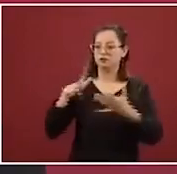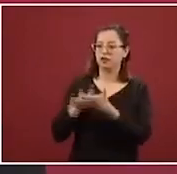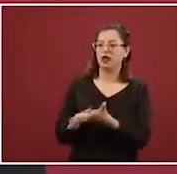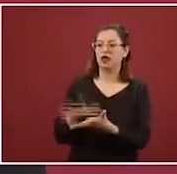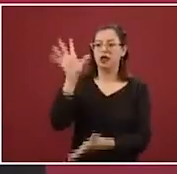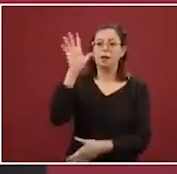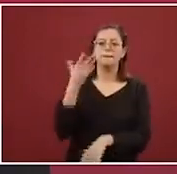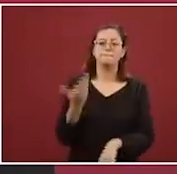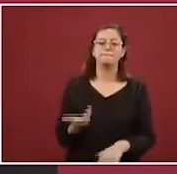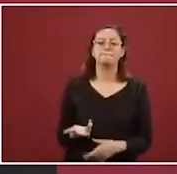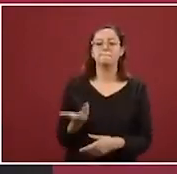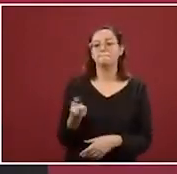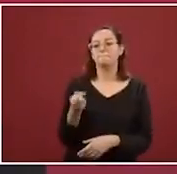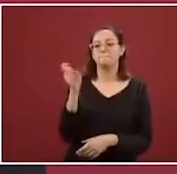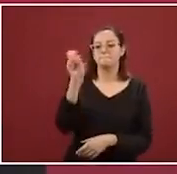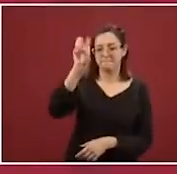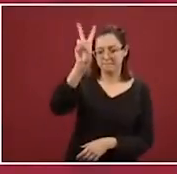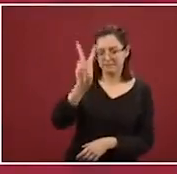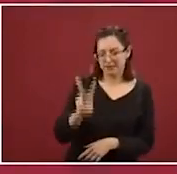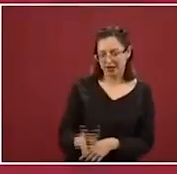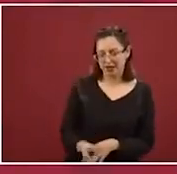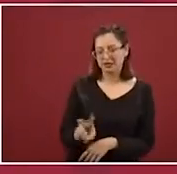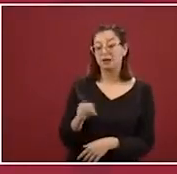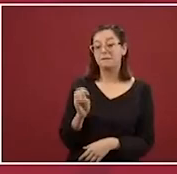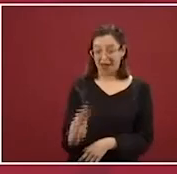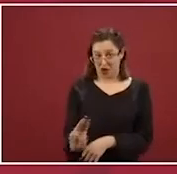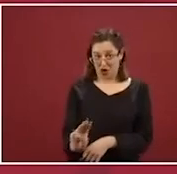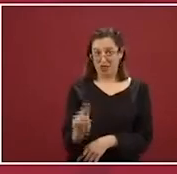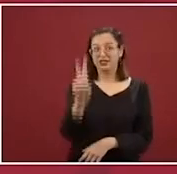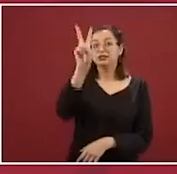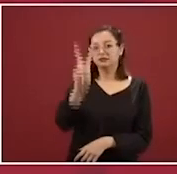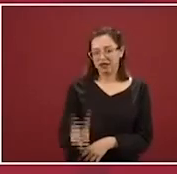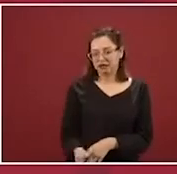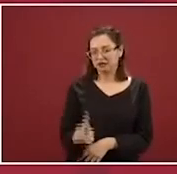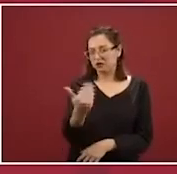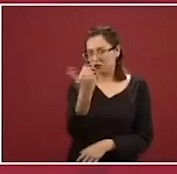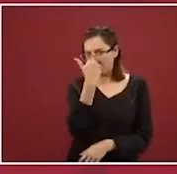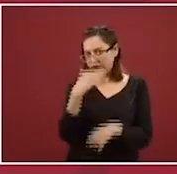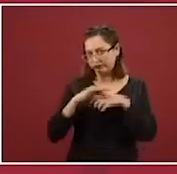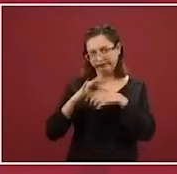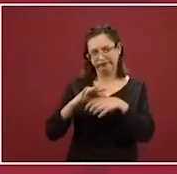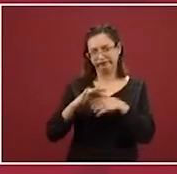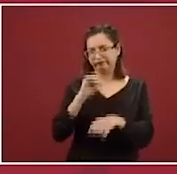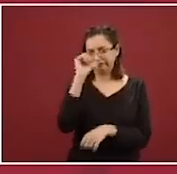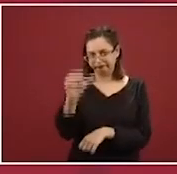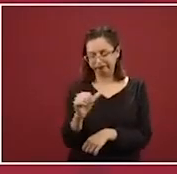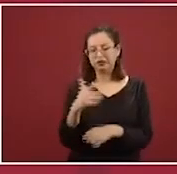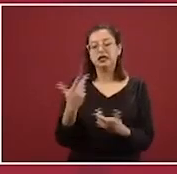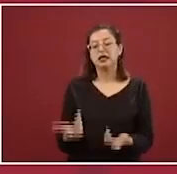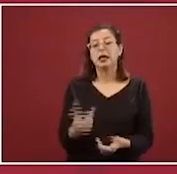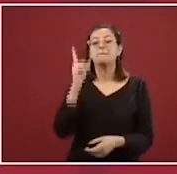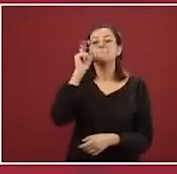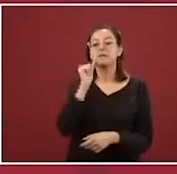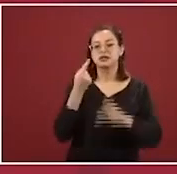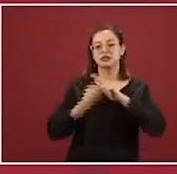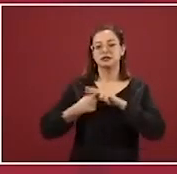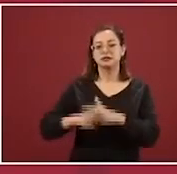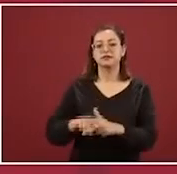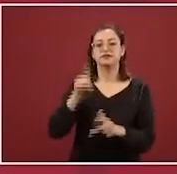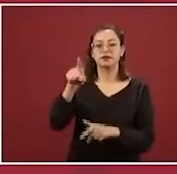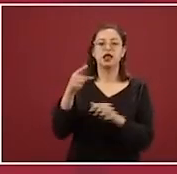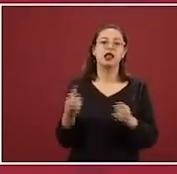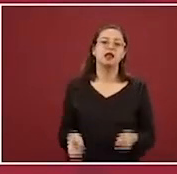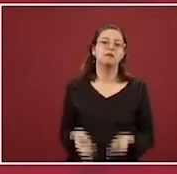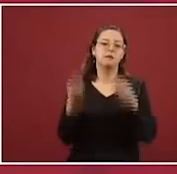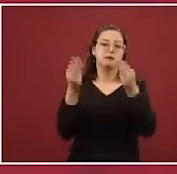pescado y marisco los viernes y este miércoles. Y en consecuencia, este operativo arranca mañana en el mercado de La